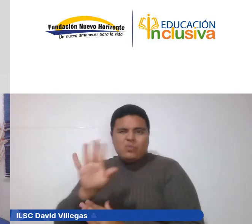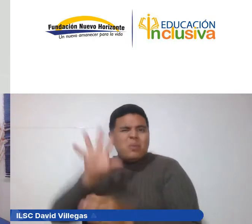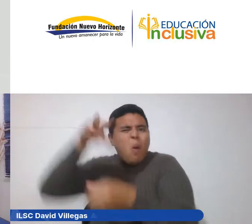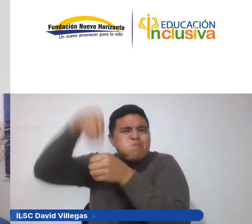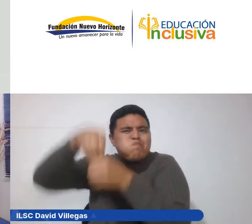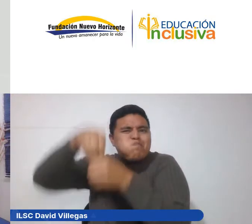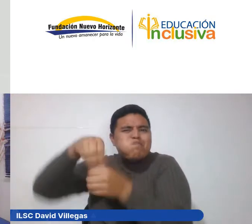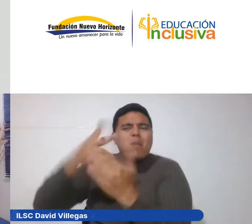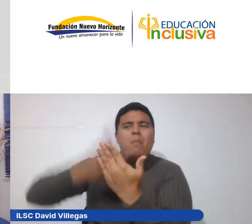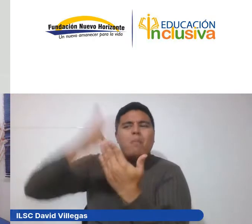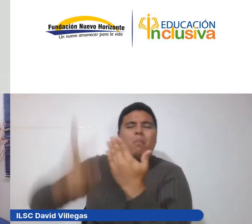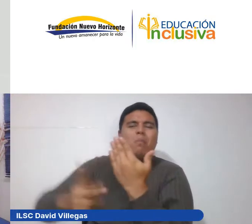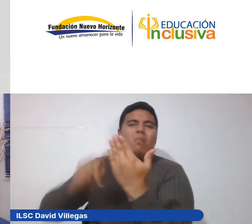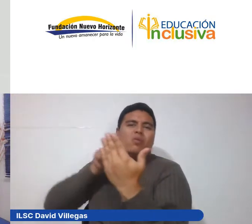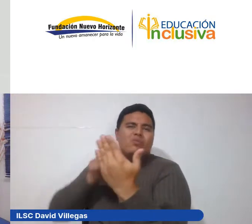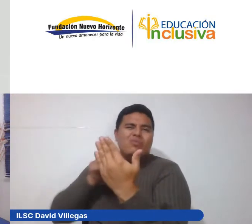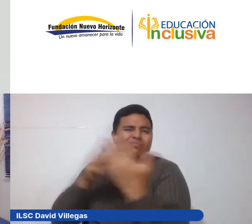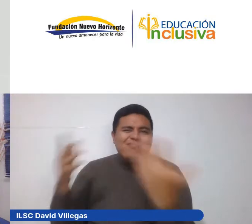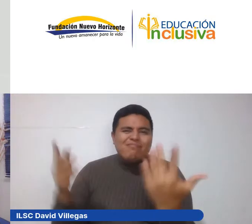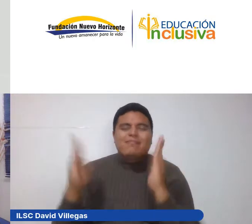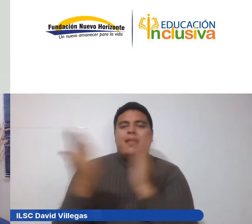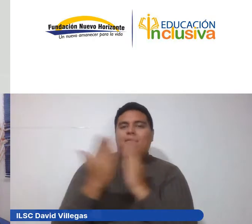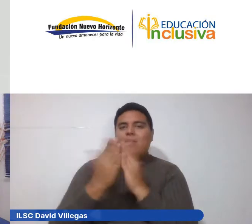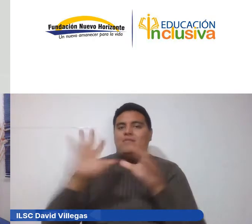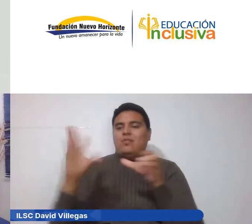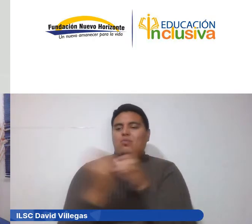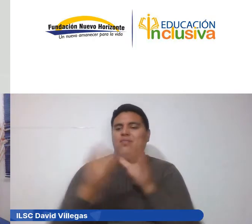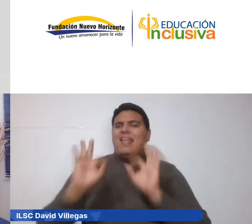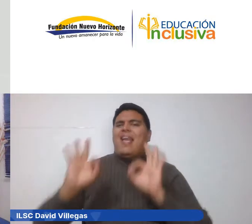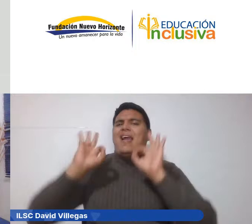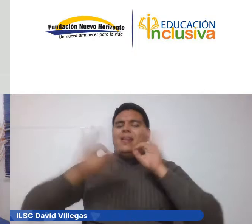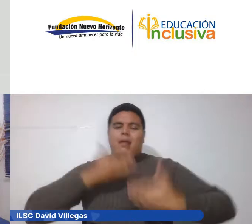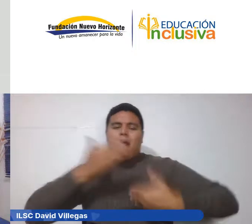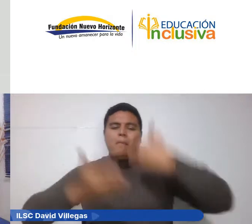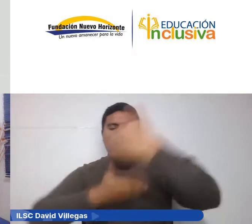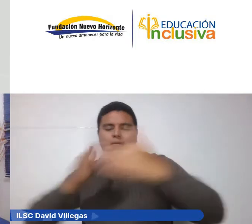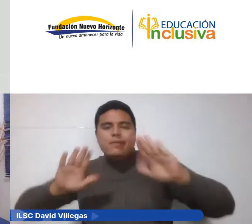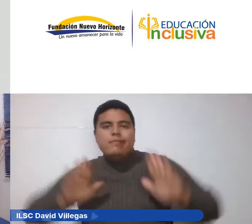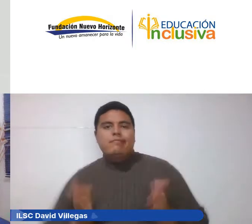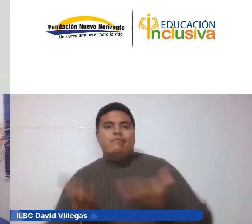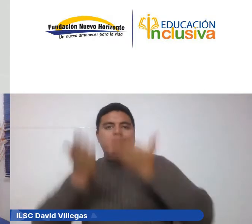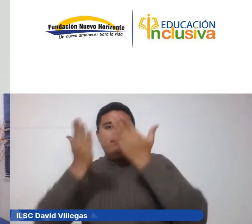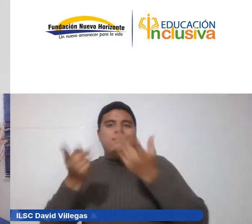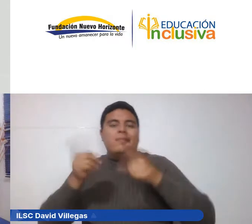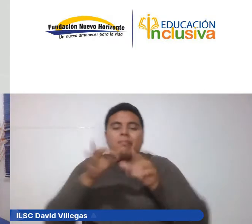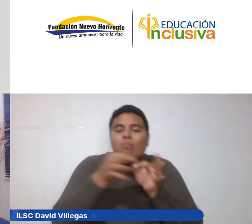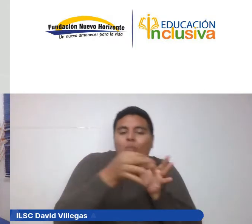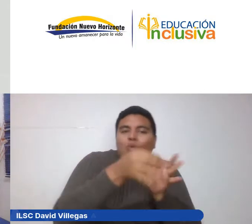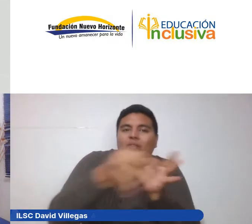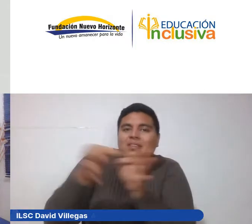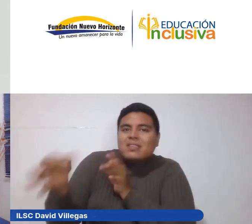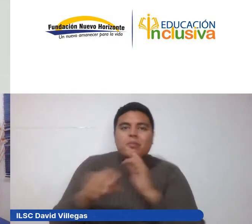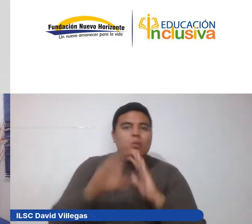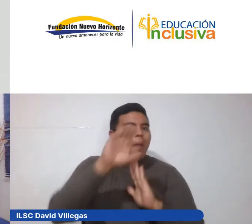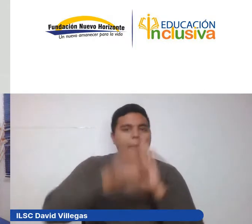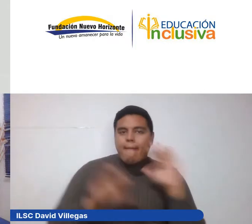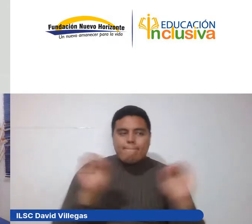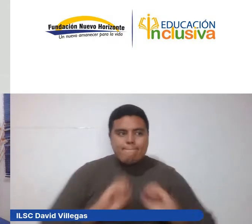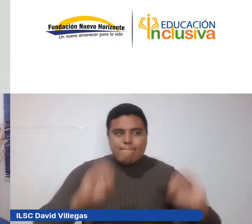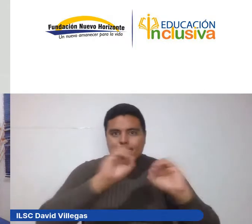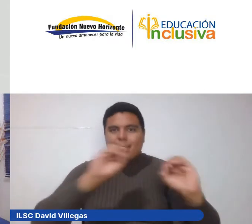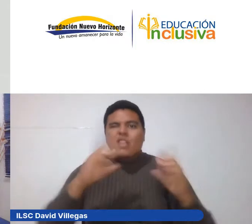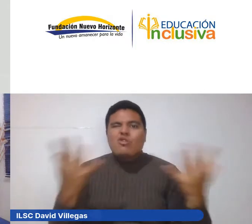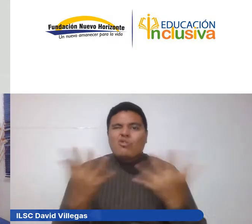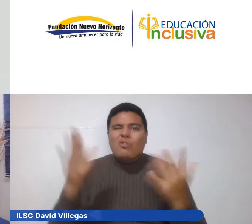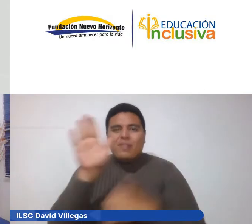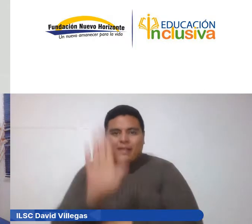los Procesos de Calidad de la Educación Inclusiva en los Establecimientos Educativos de los Municipios No Certificados del Departamento del Valle del